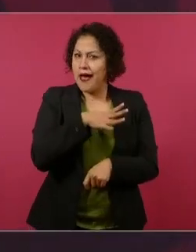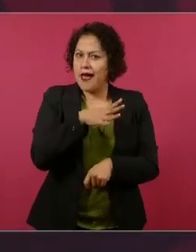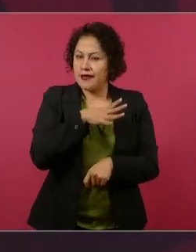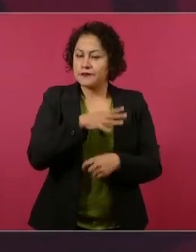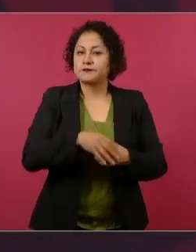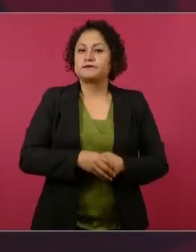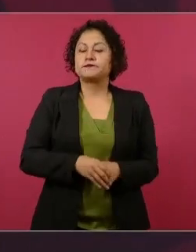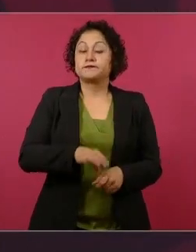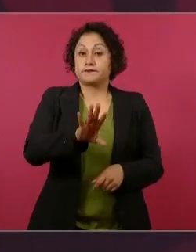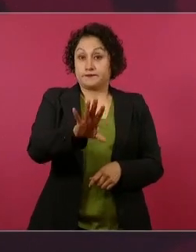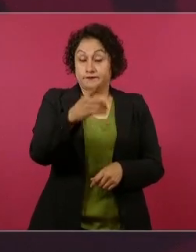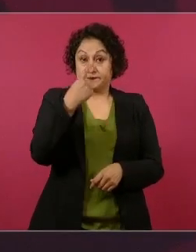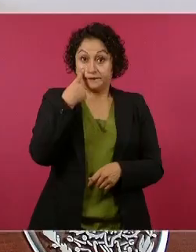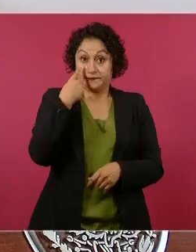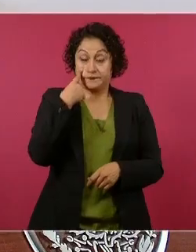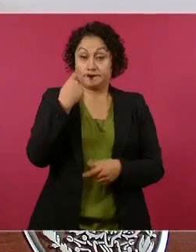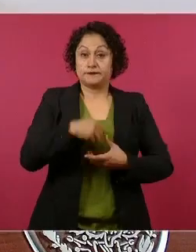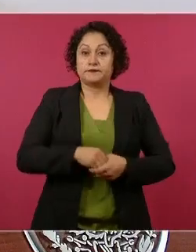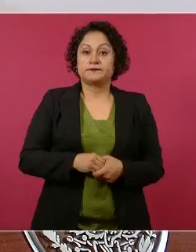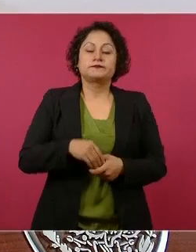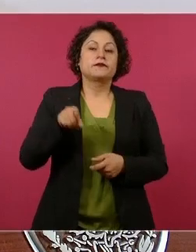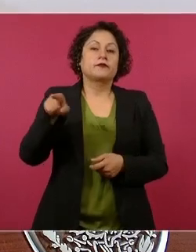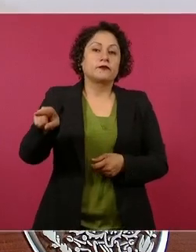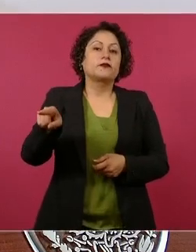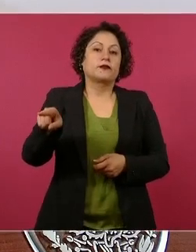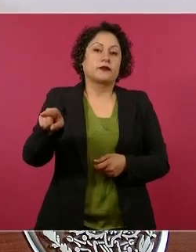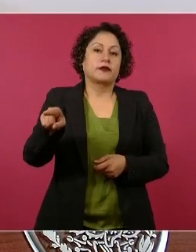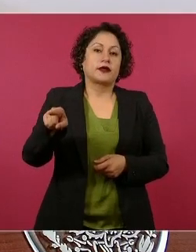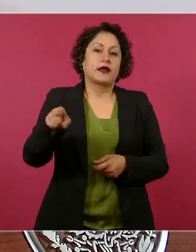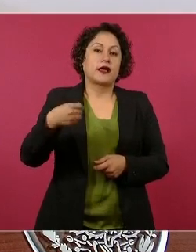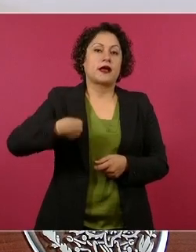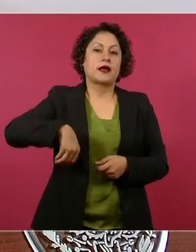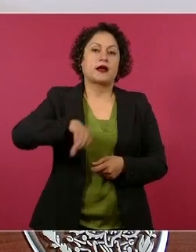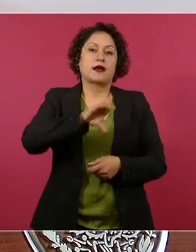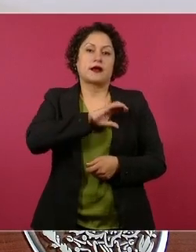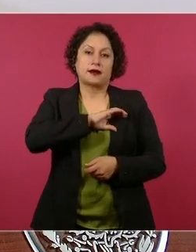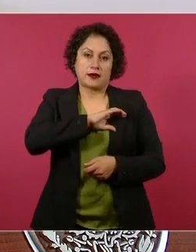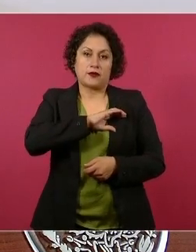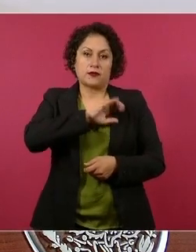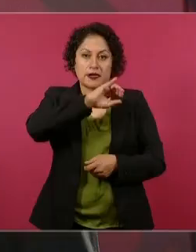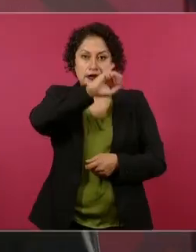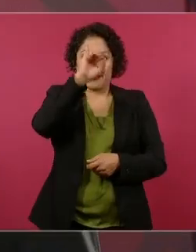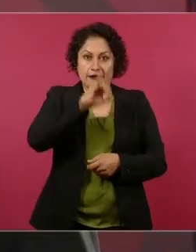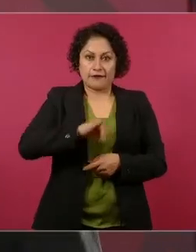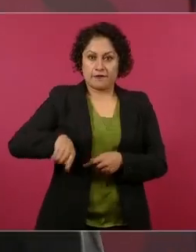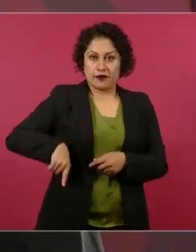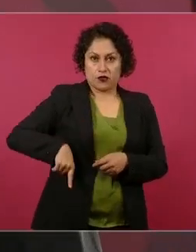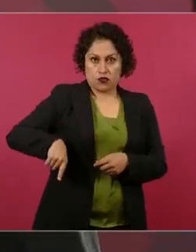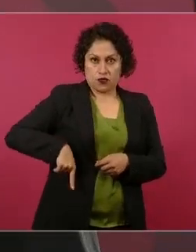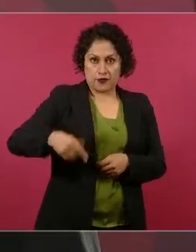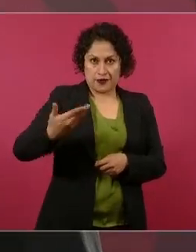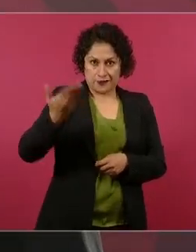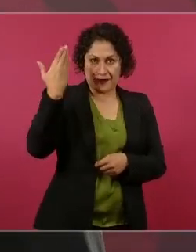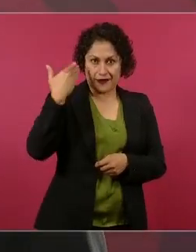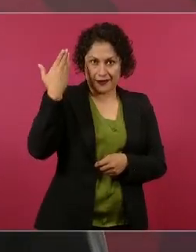En el tiempo que fue Claudia jefa de gobierno y